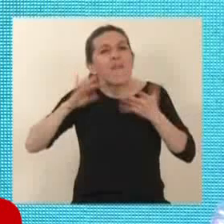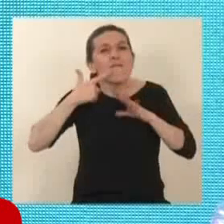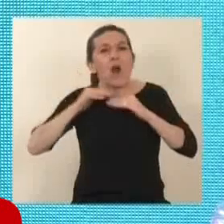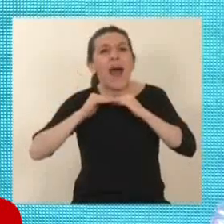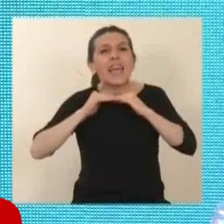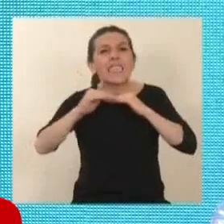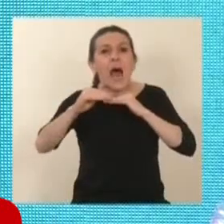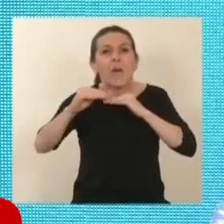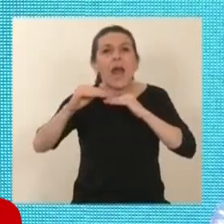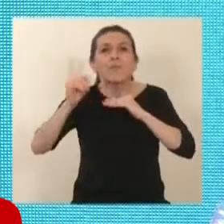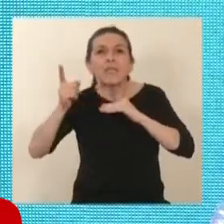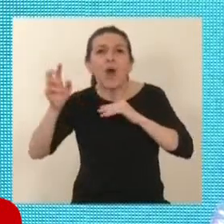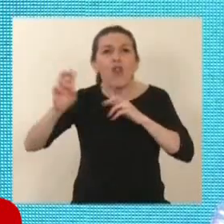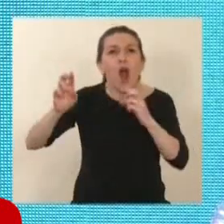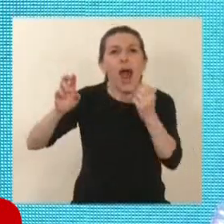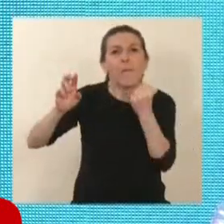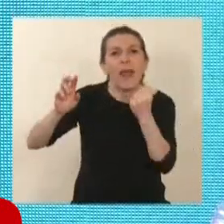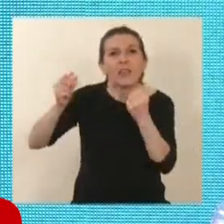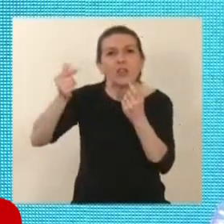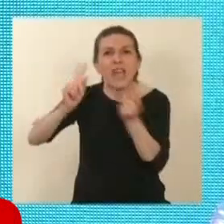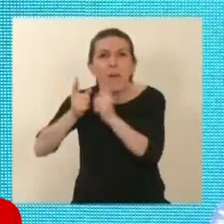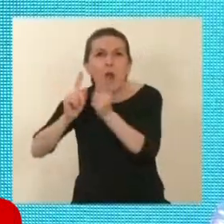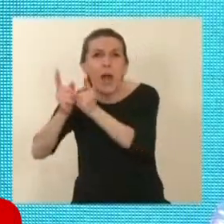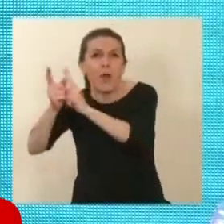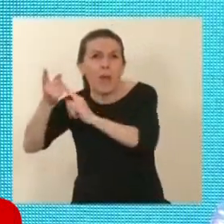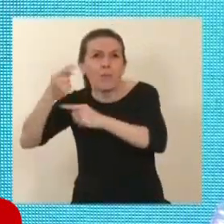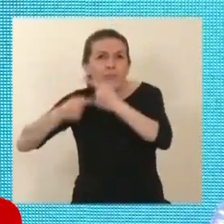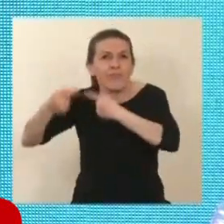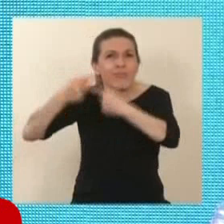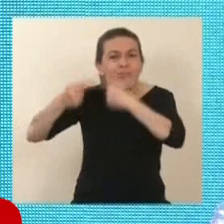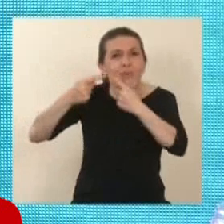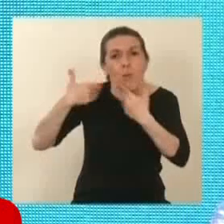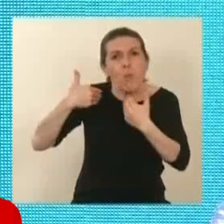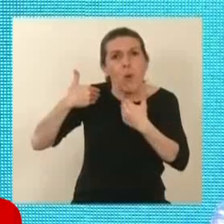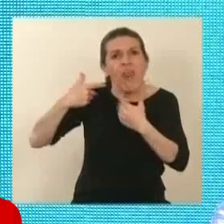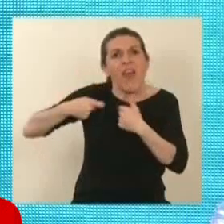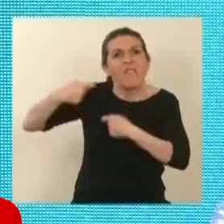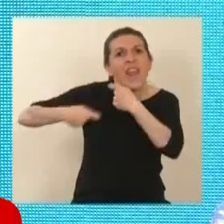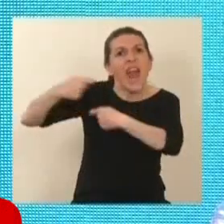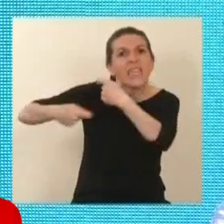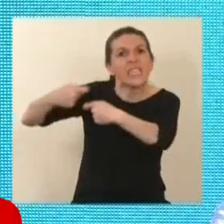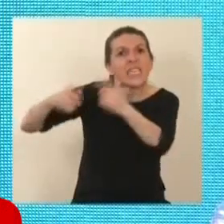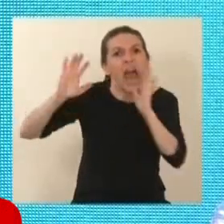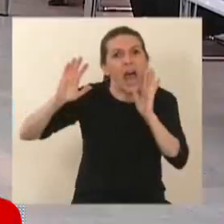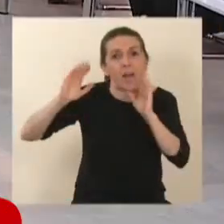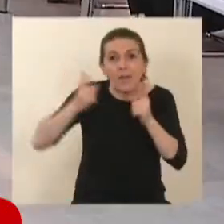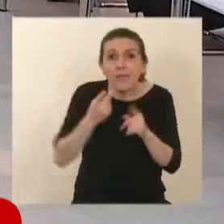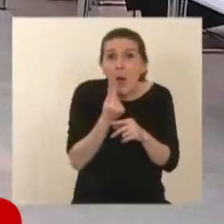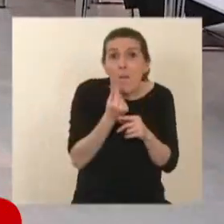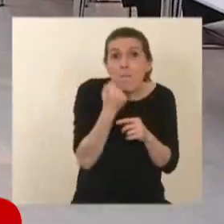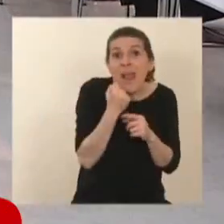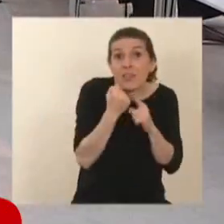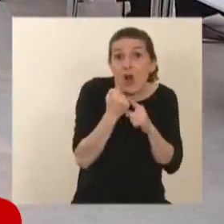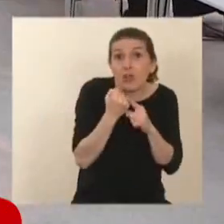estabilidad cambiaria que le permitan al país poder ir desarrollando también instrumentos de financiamiento en nuestra propia moneda,